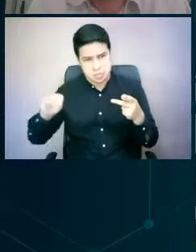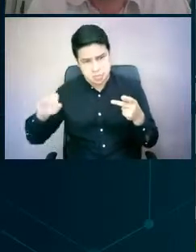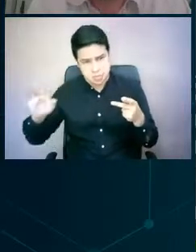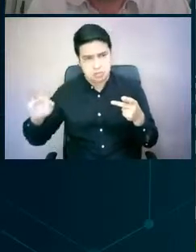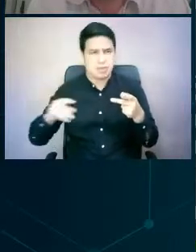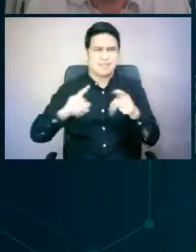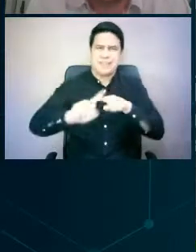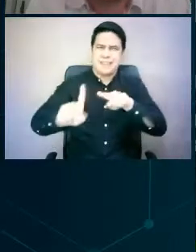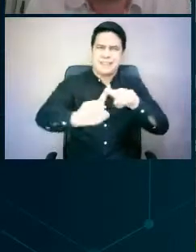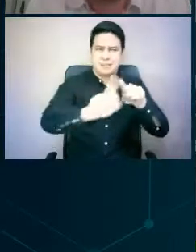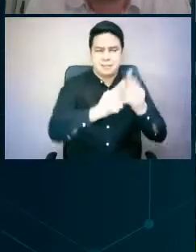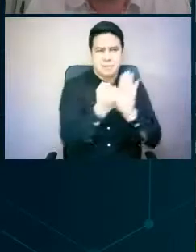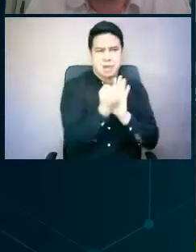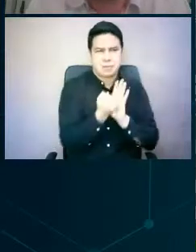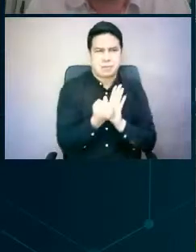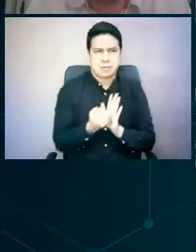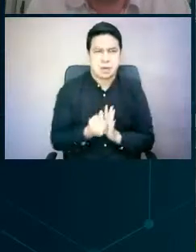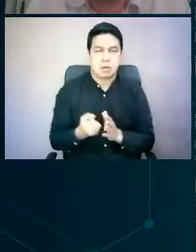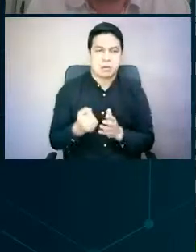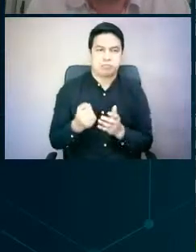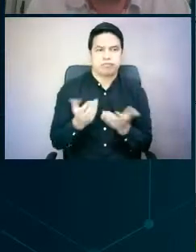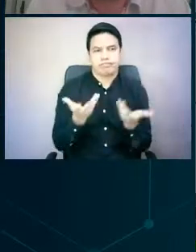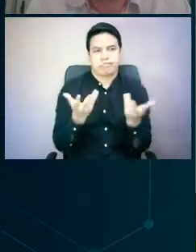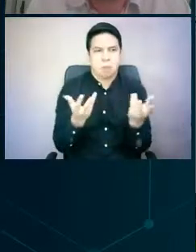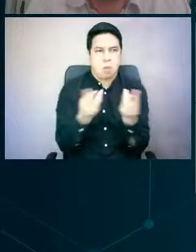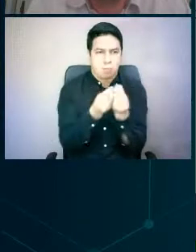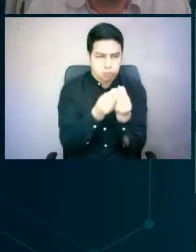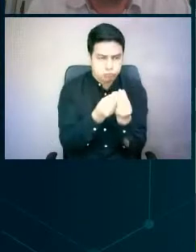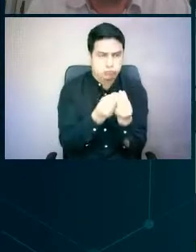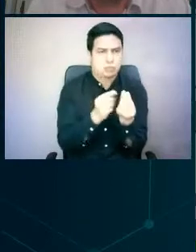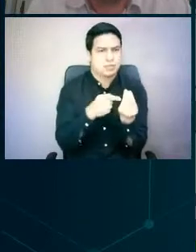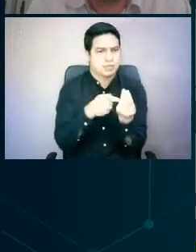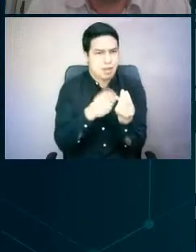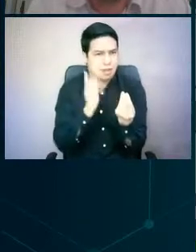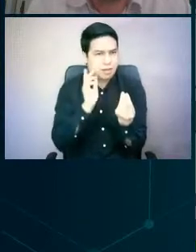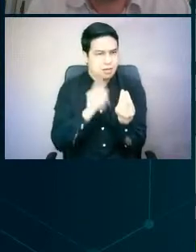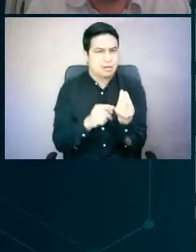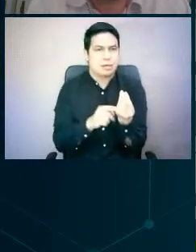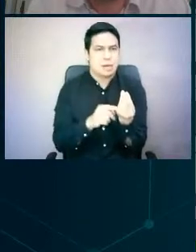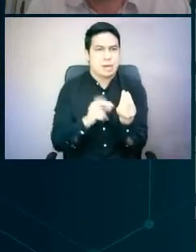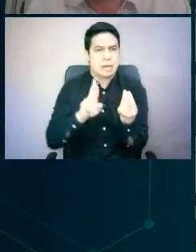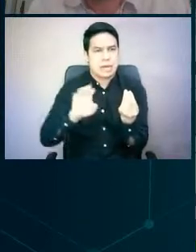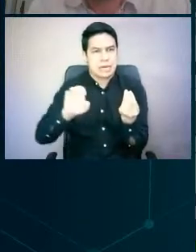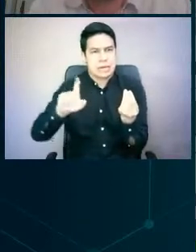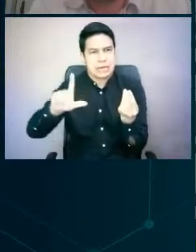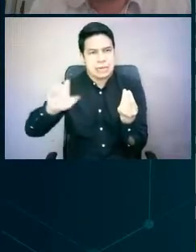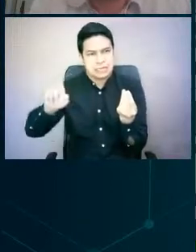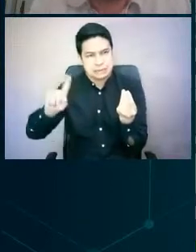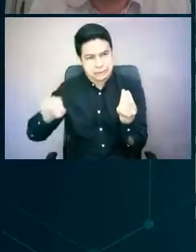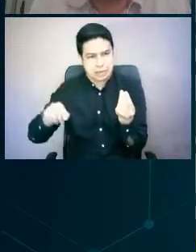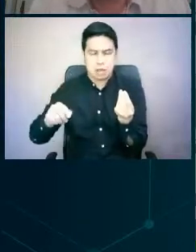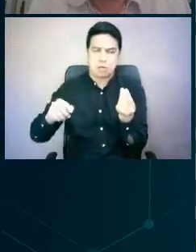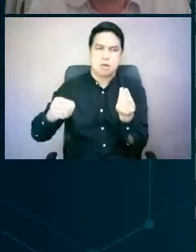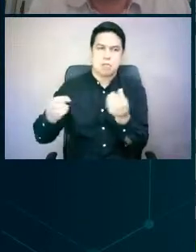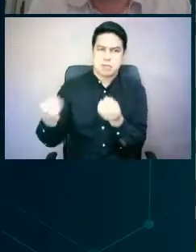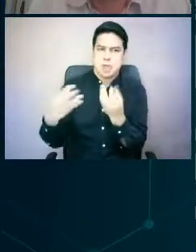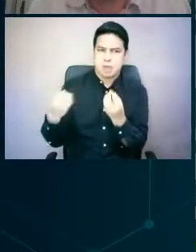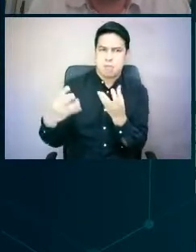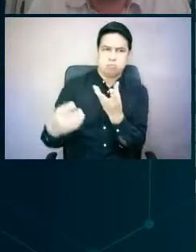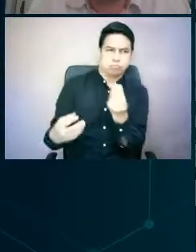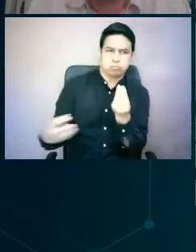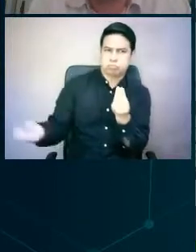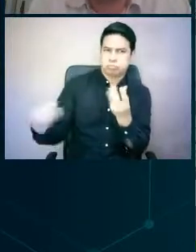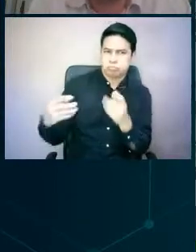fabricantes que suministran en relés diferenciales de línea y la idea era evaluar el desempeño no solamente de una